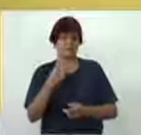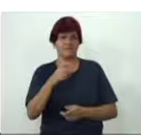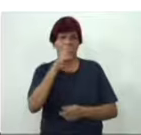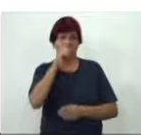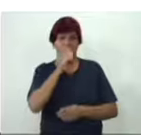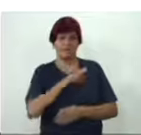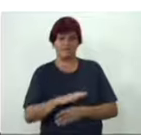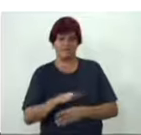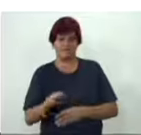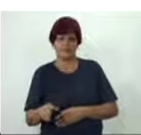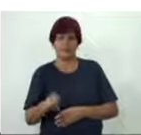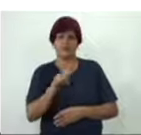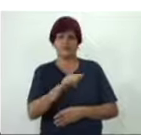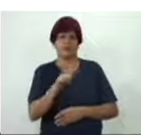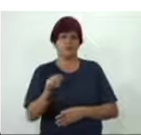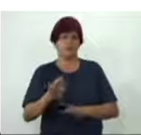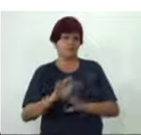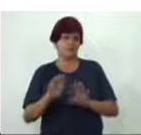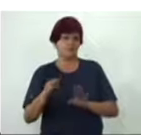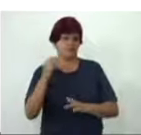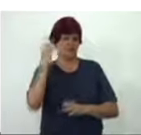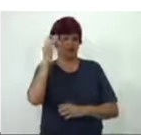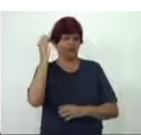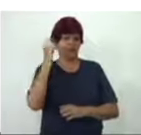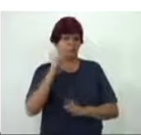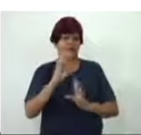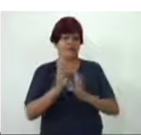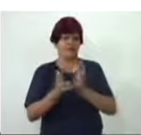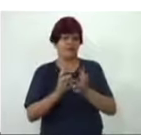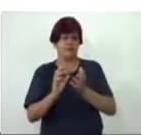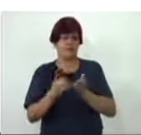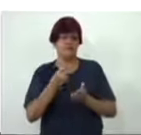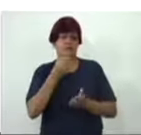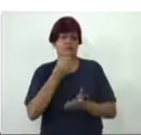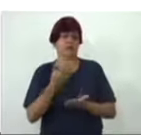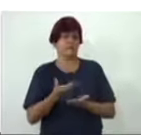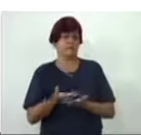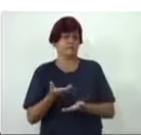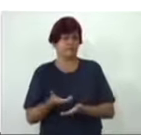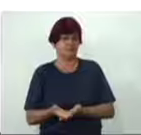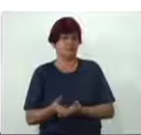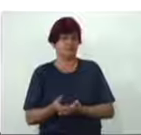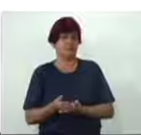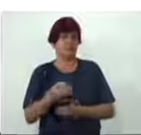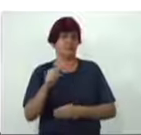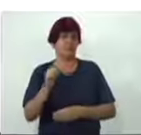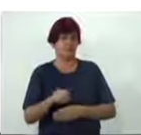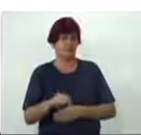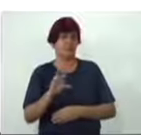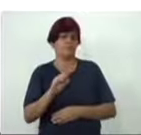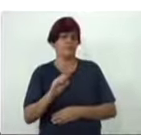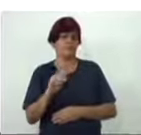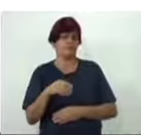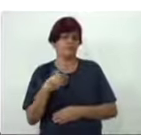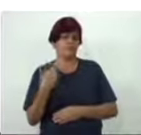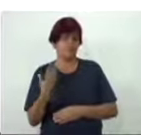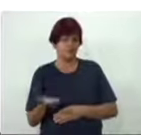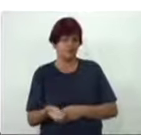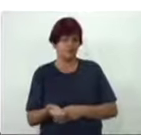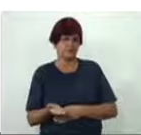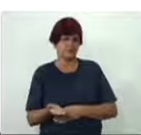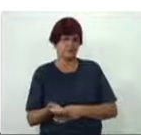infancia. Ustedes ya conocen las variantes a las que se pueden presentar y en este caso hoy vamos a estarnos refiriendo